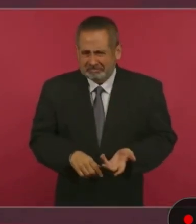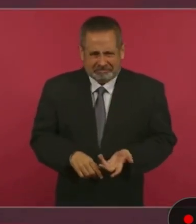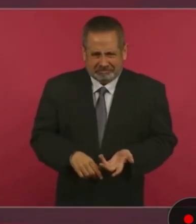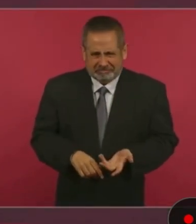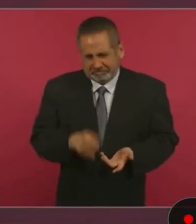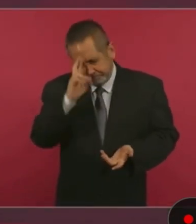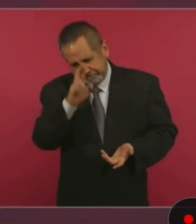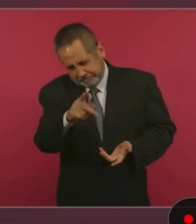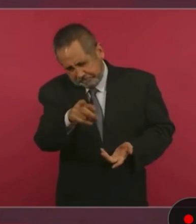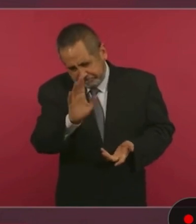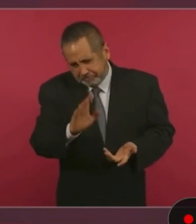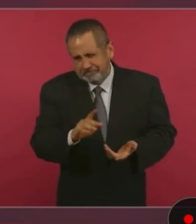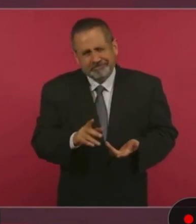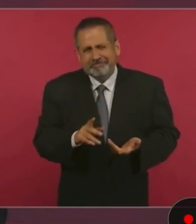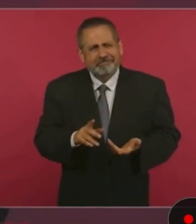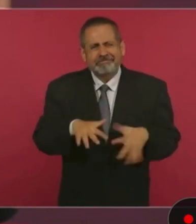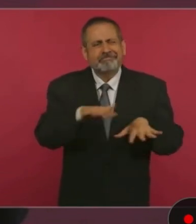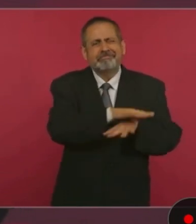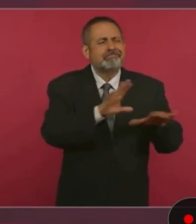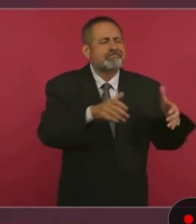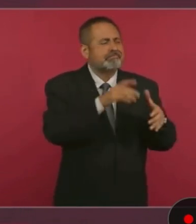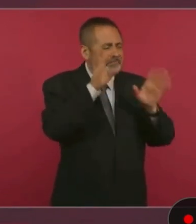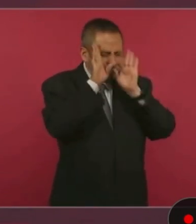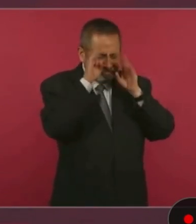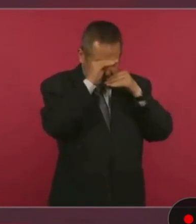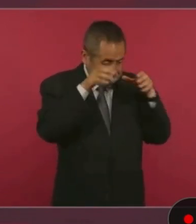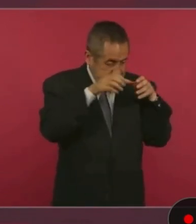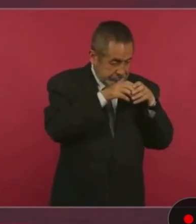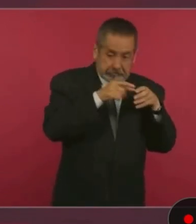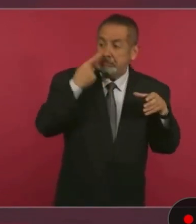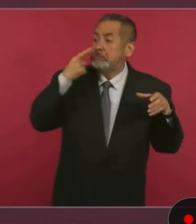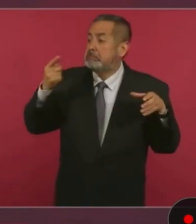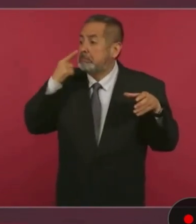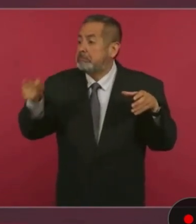del conservadurismo, o sea, de